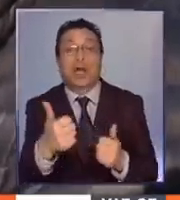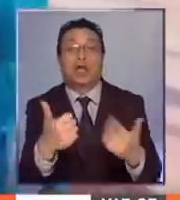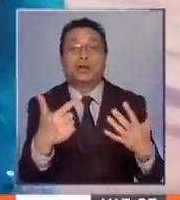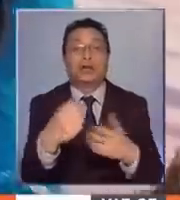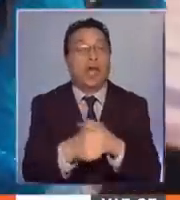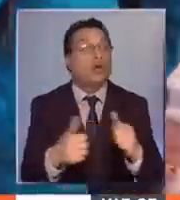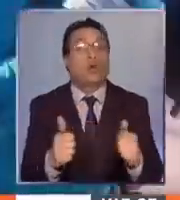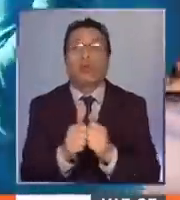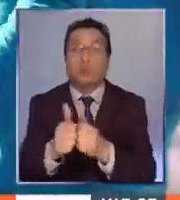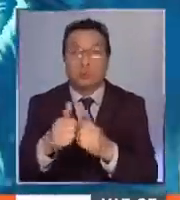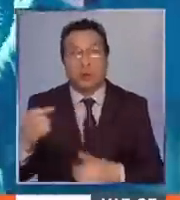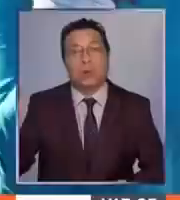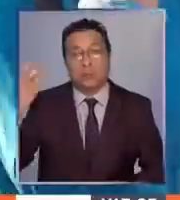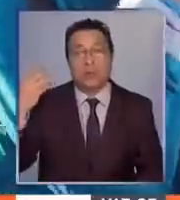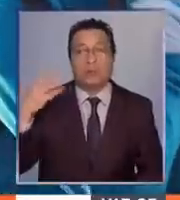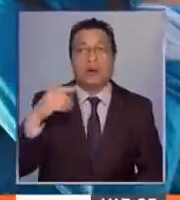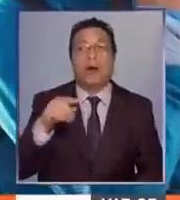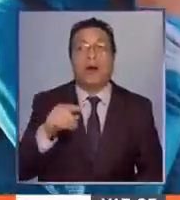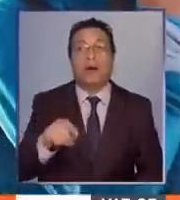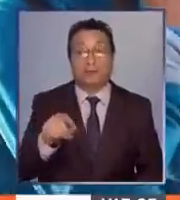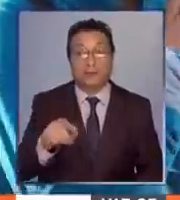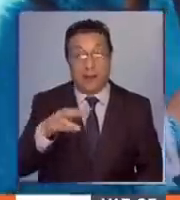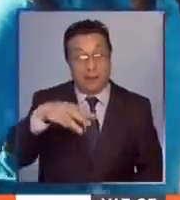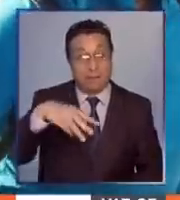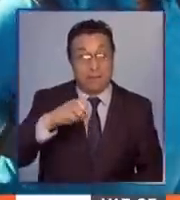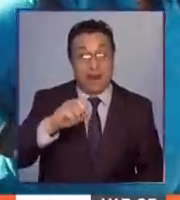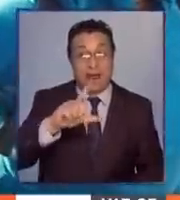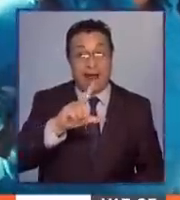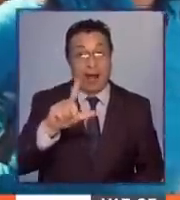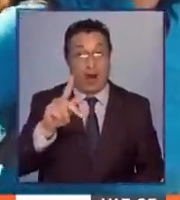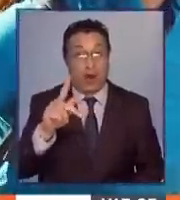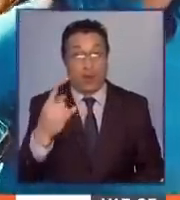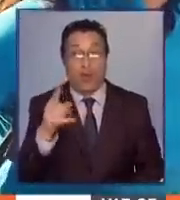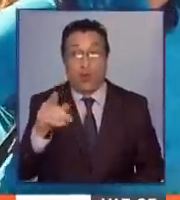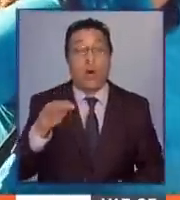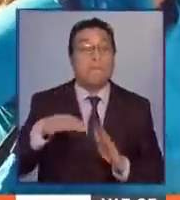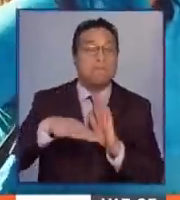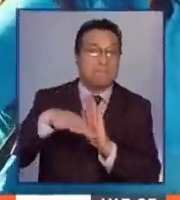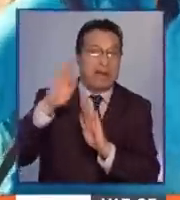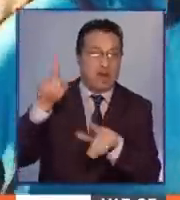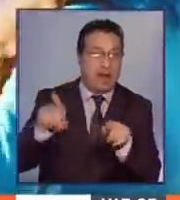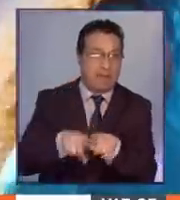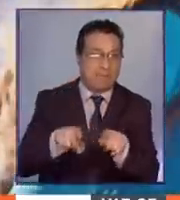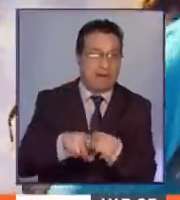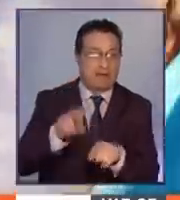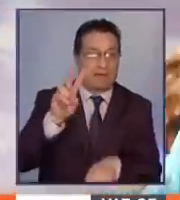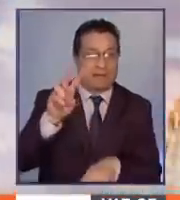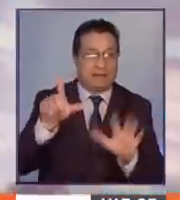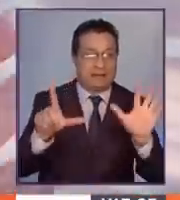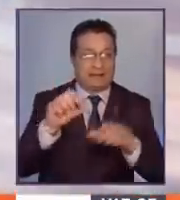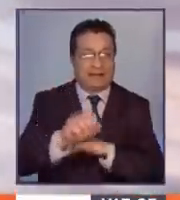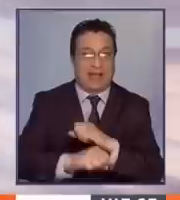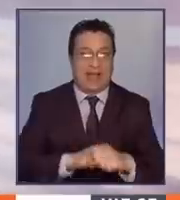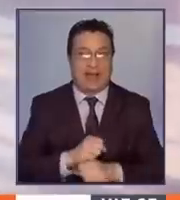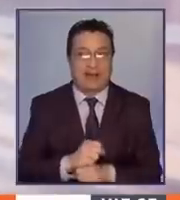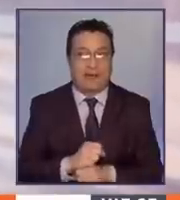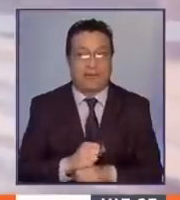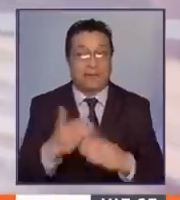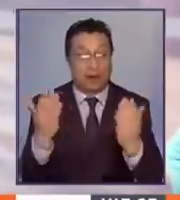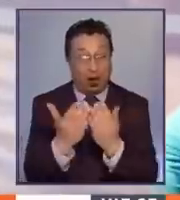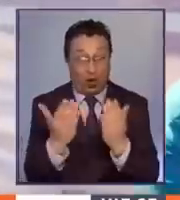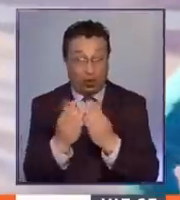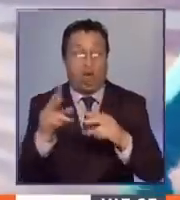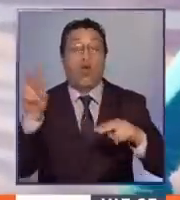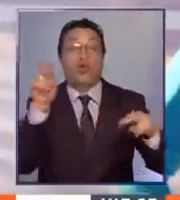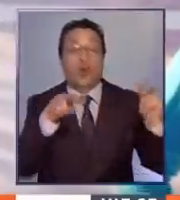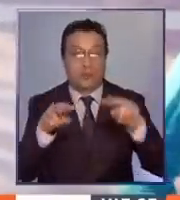arqueólogos. Malku, quien lleva el nombre del pueblo, es el mayor de los hermanos con 27 años. Estudió turismo y